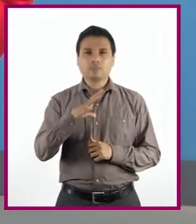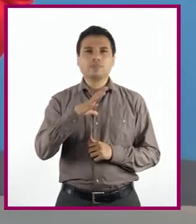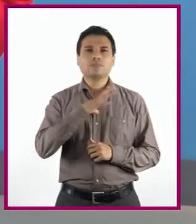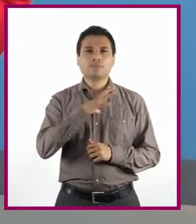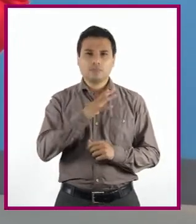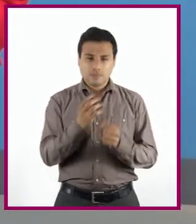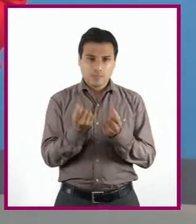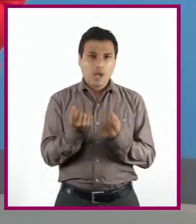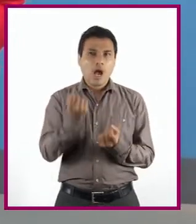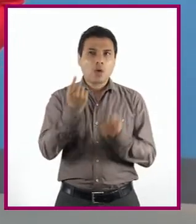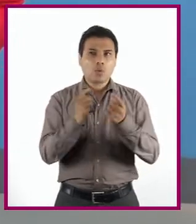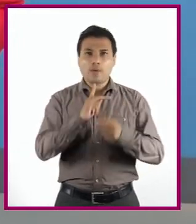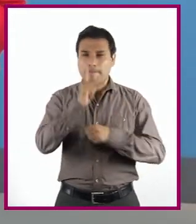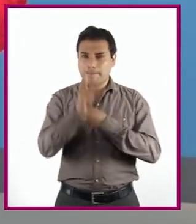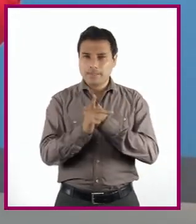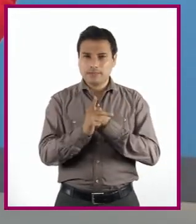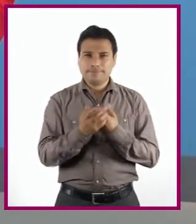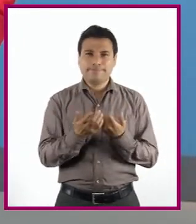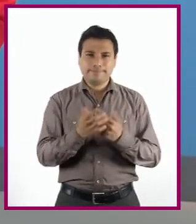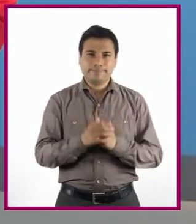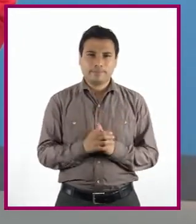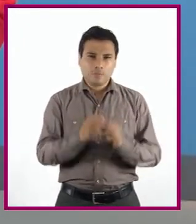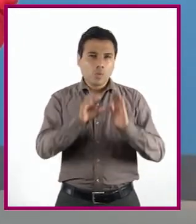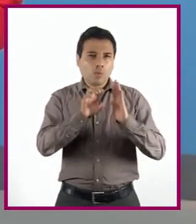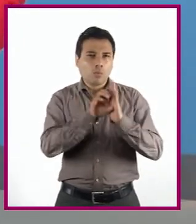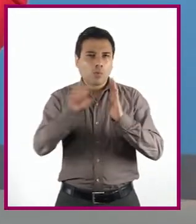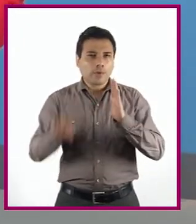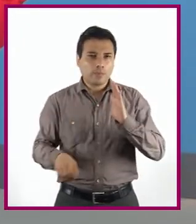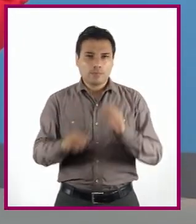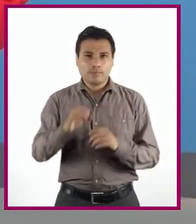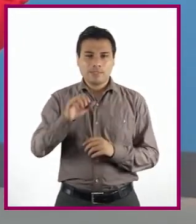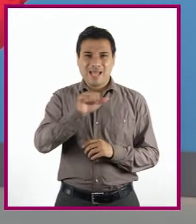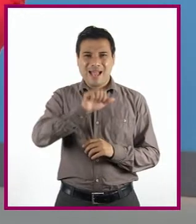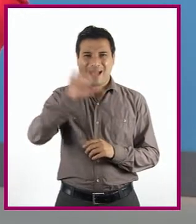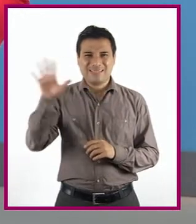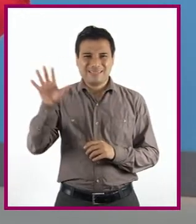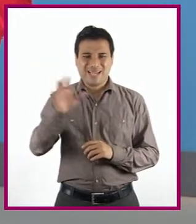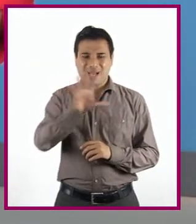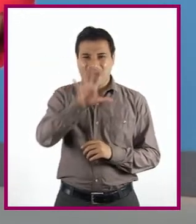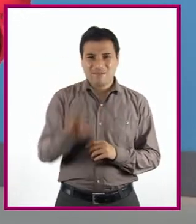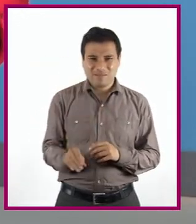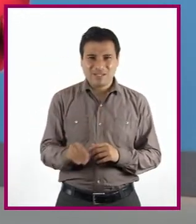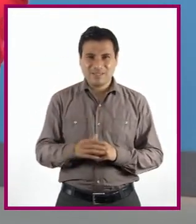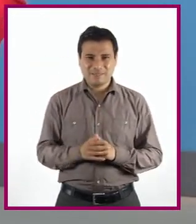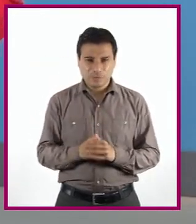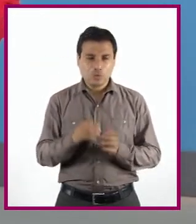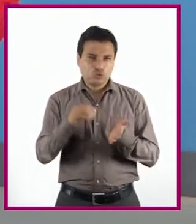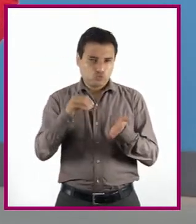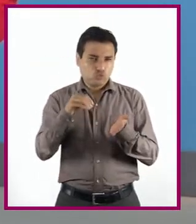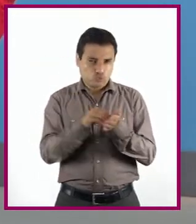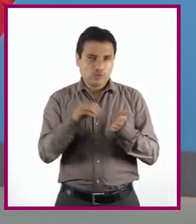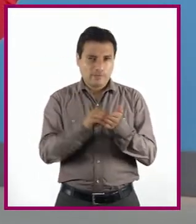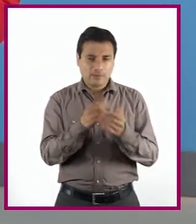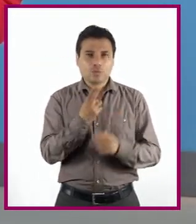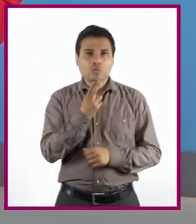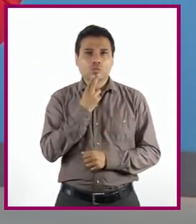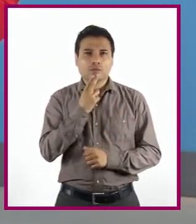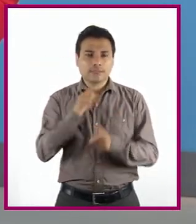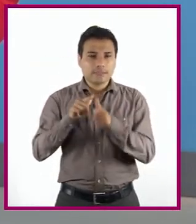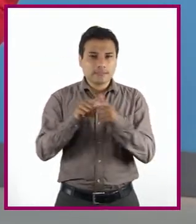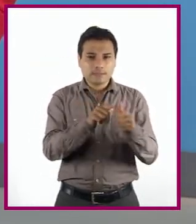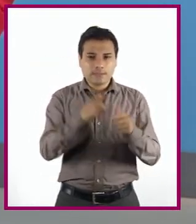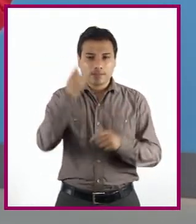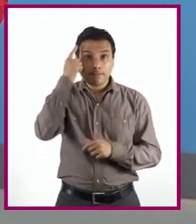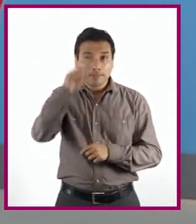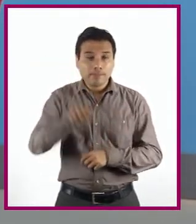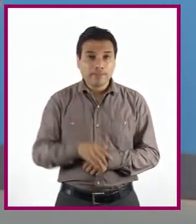algunos países, particularmente los del sur de Asia y África, que aún lo explotan bastante para incrementar